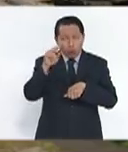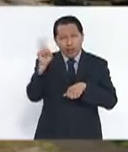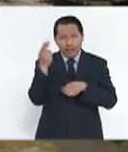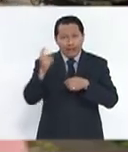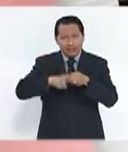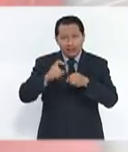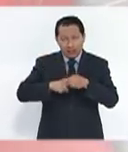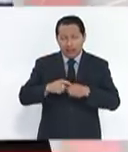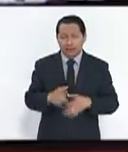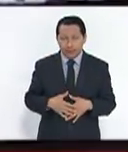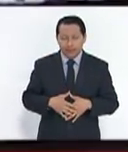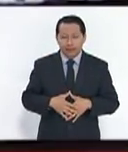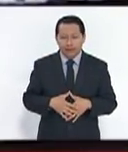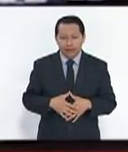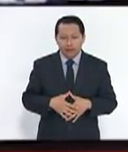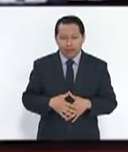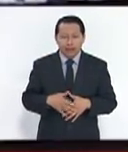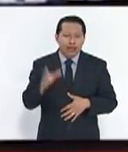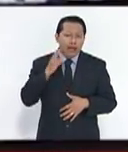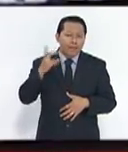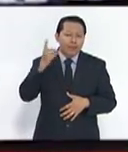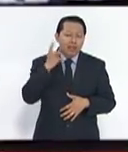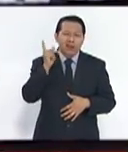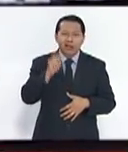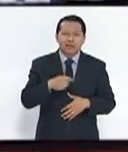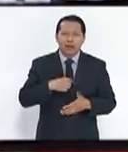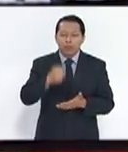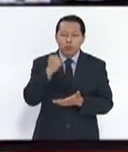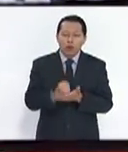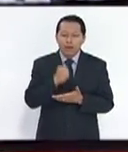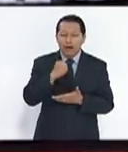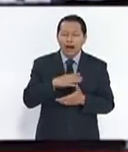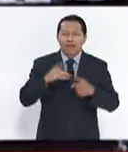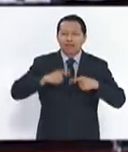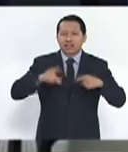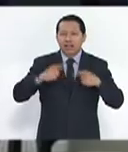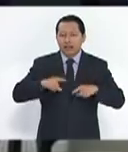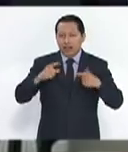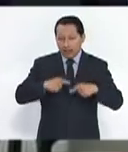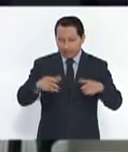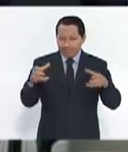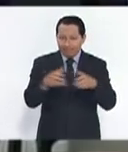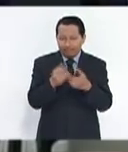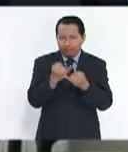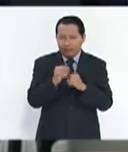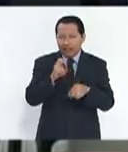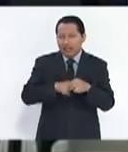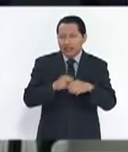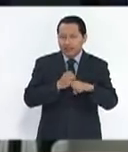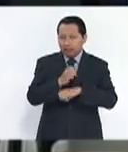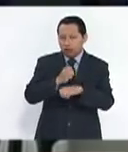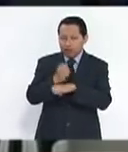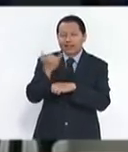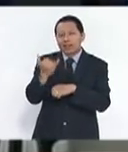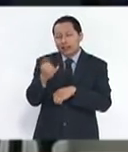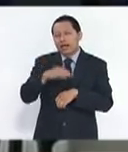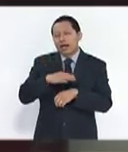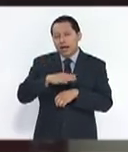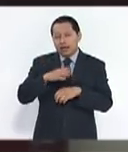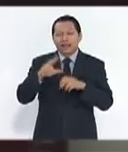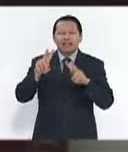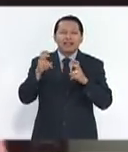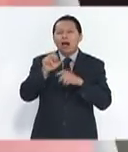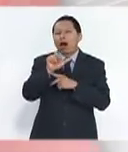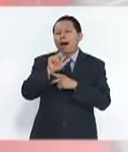superior. La Cámara de Diputados aprueba la creación de fiscalías autónomas en los estados y eliminar la figura de